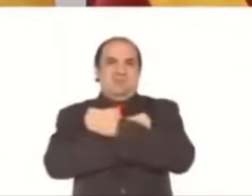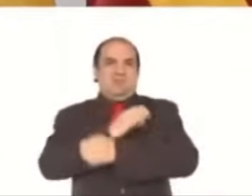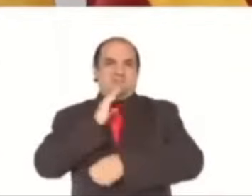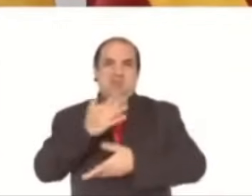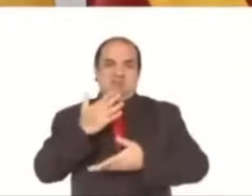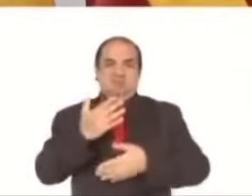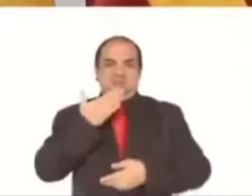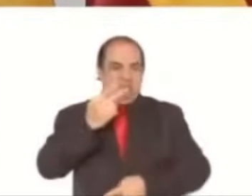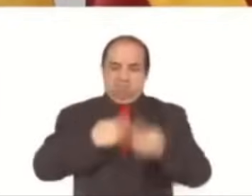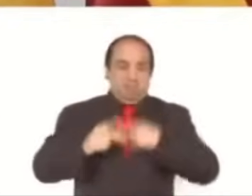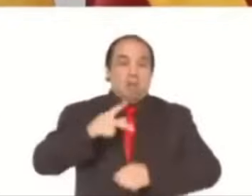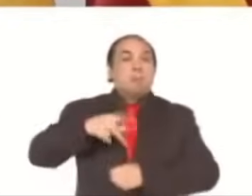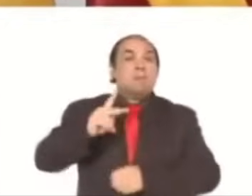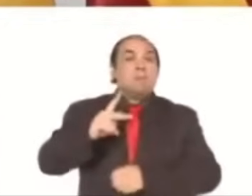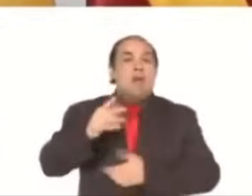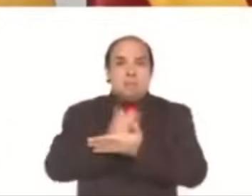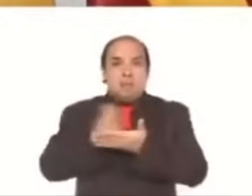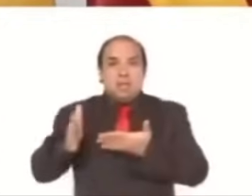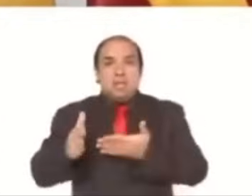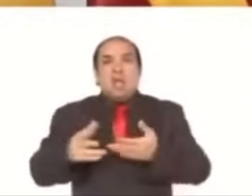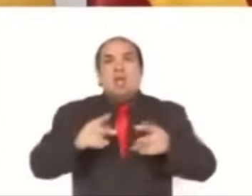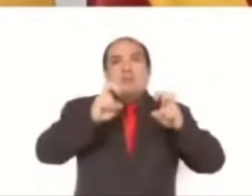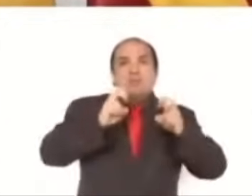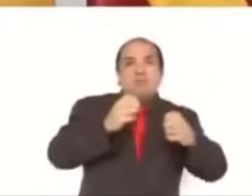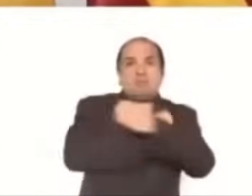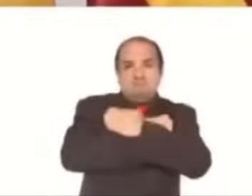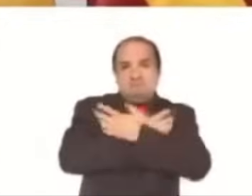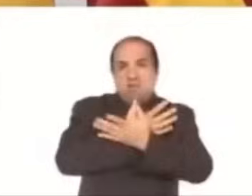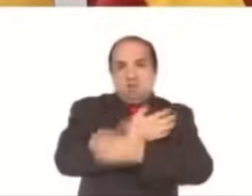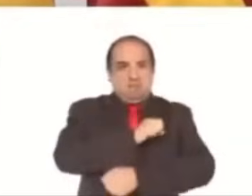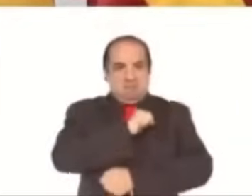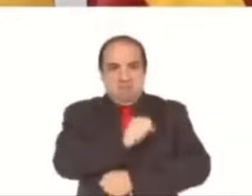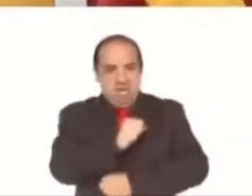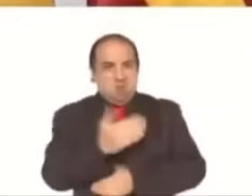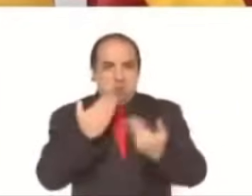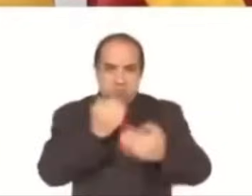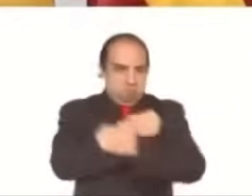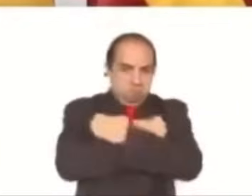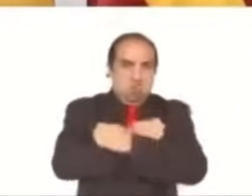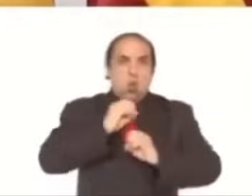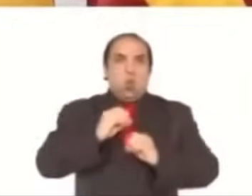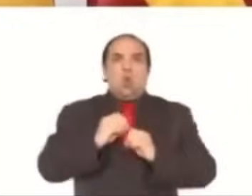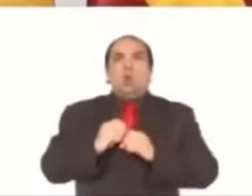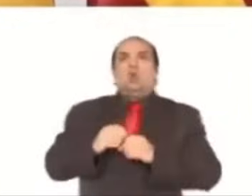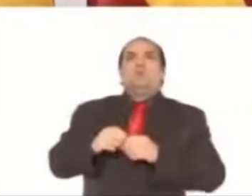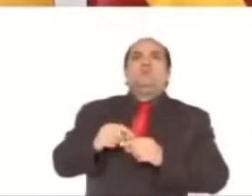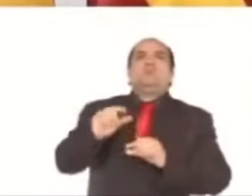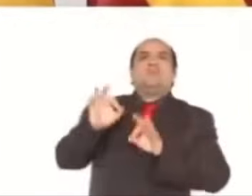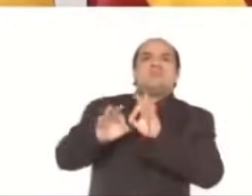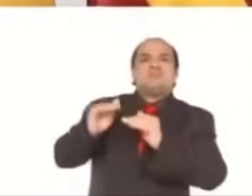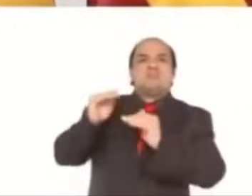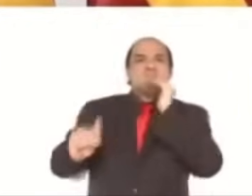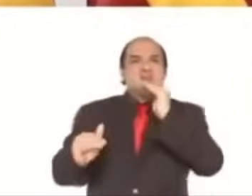no es bienvenida. Pero aparte de ser un problema de mala educación y de trato desigual, injustificado, pero además es